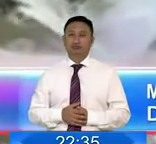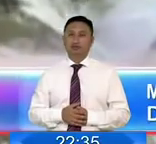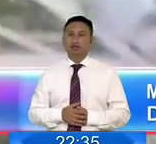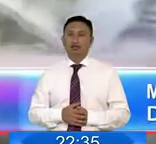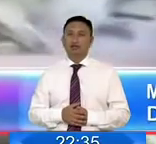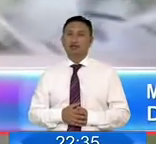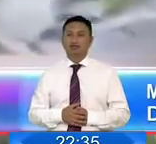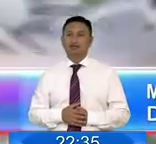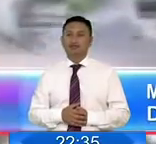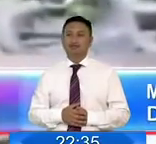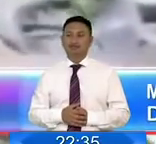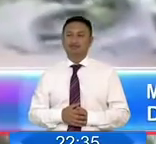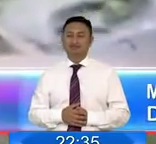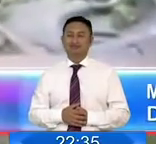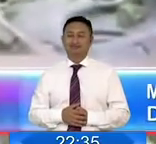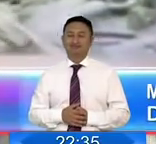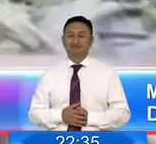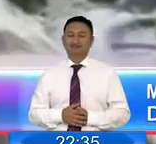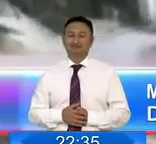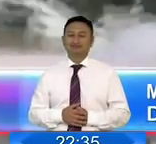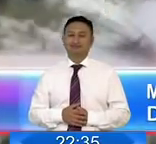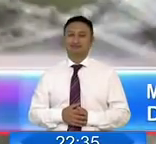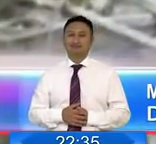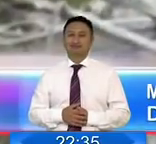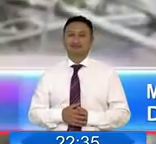Cuidado, cuidado, otro lado.